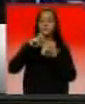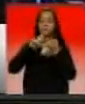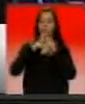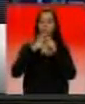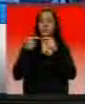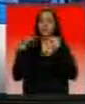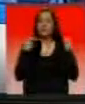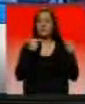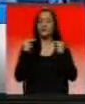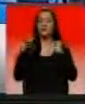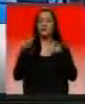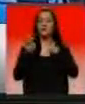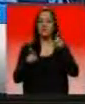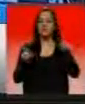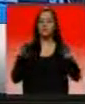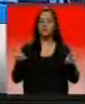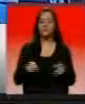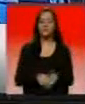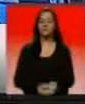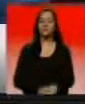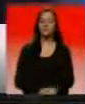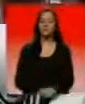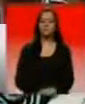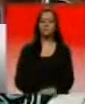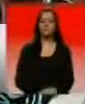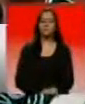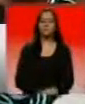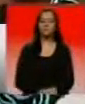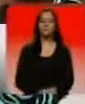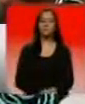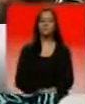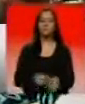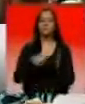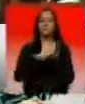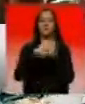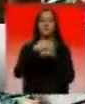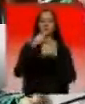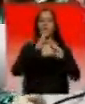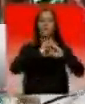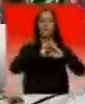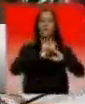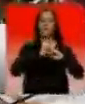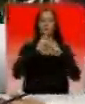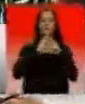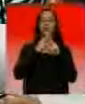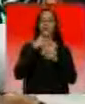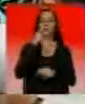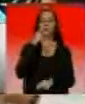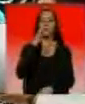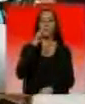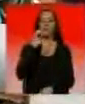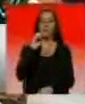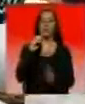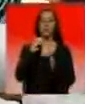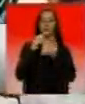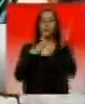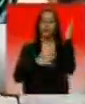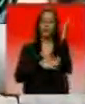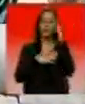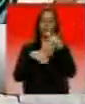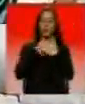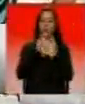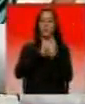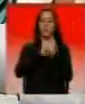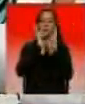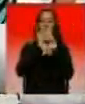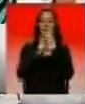algunos oficiales en servicio pasivo. El ministro de Defensa, Ricardo Patiño, puso en contexto el proyecto de reformas. Se